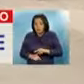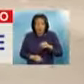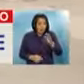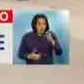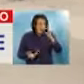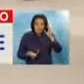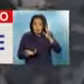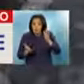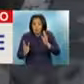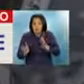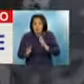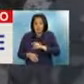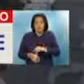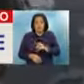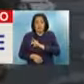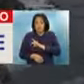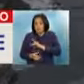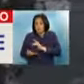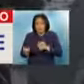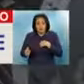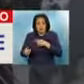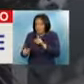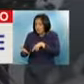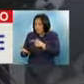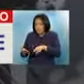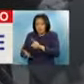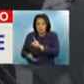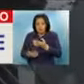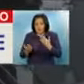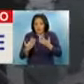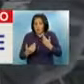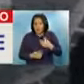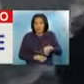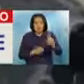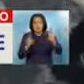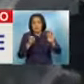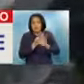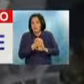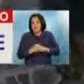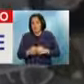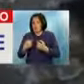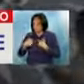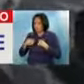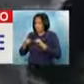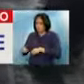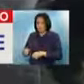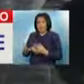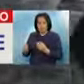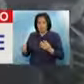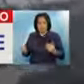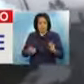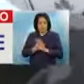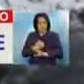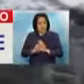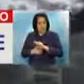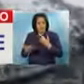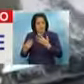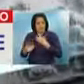habían criticado que usted no se refirió mucho al tema de seguridad. No, yo he hablado bastante de